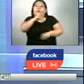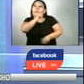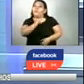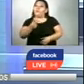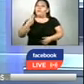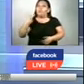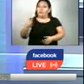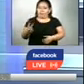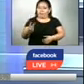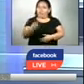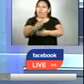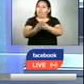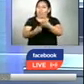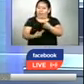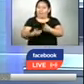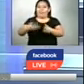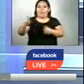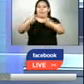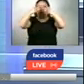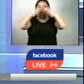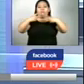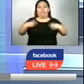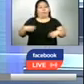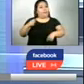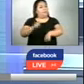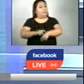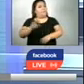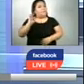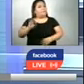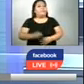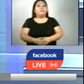prevenirse y que es necesario diagnosticar a tiempo.